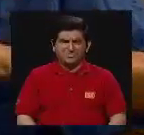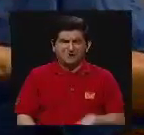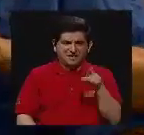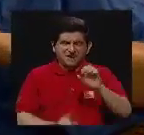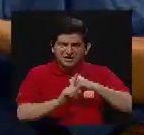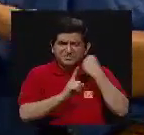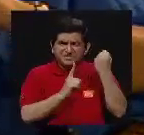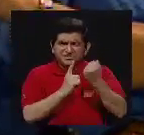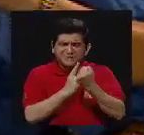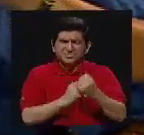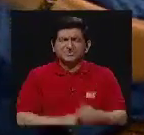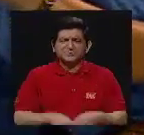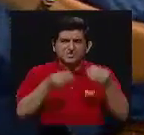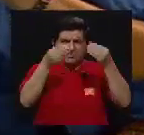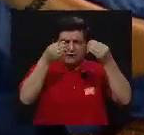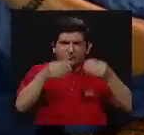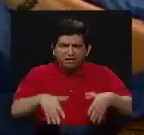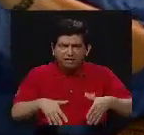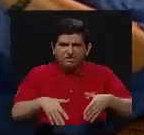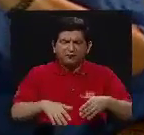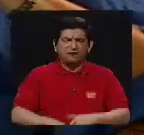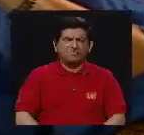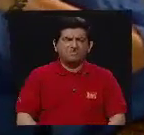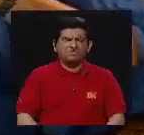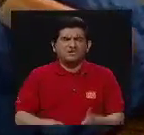se perdiera, que